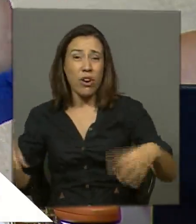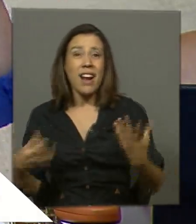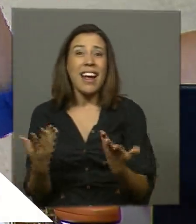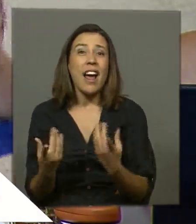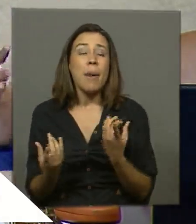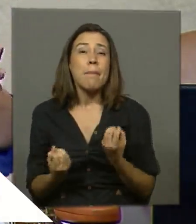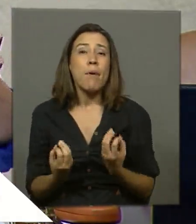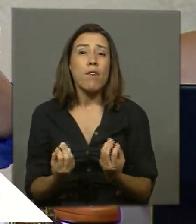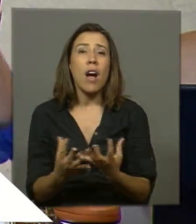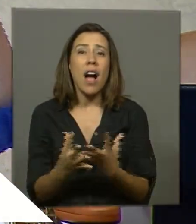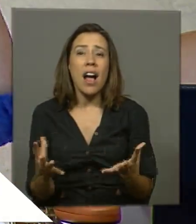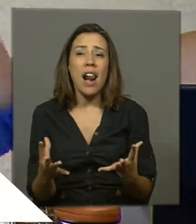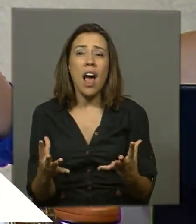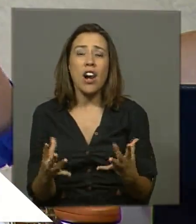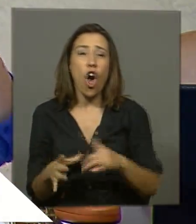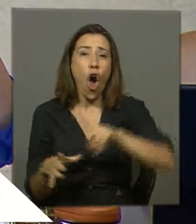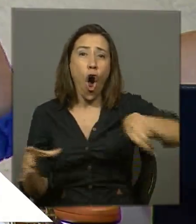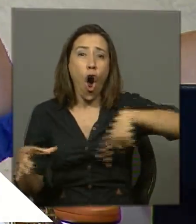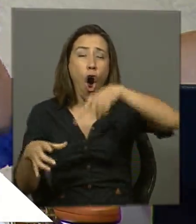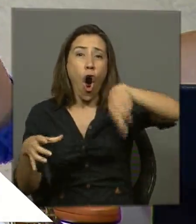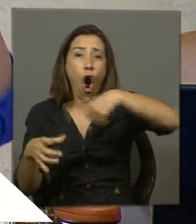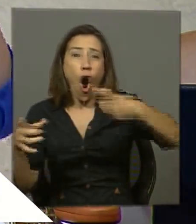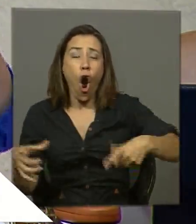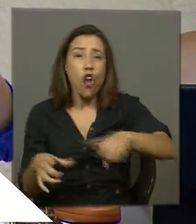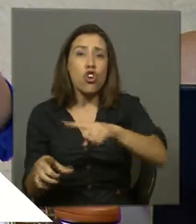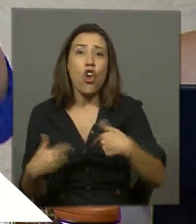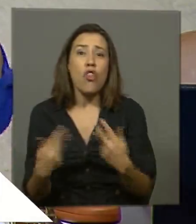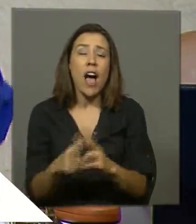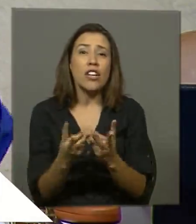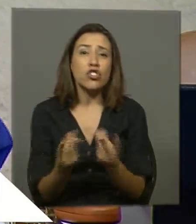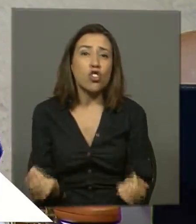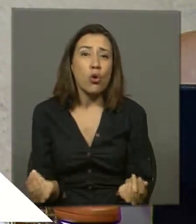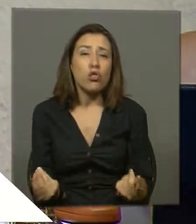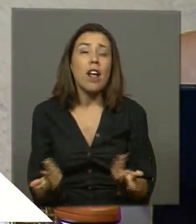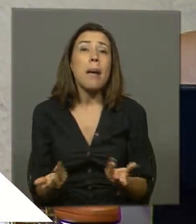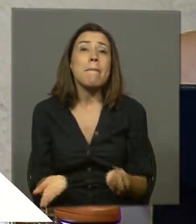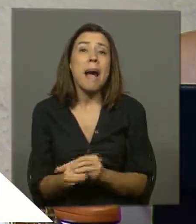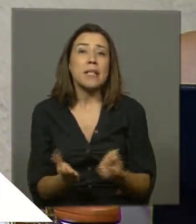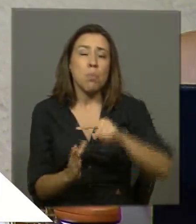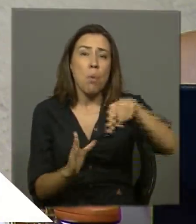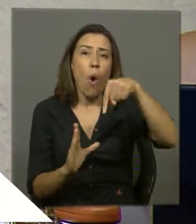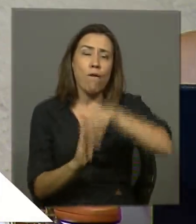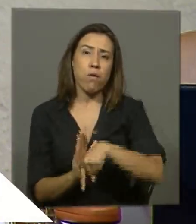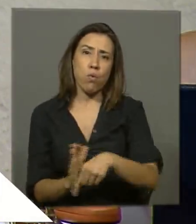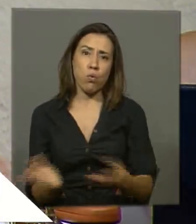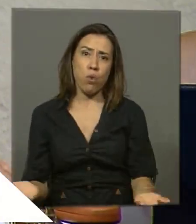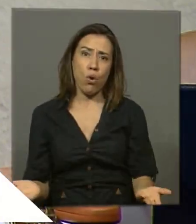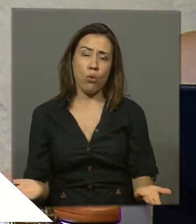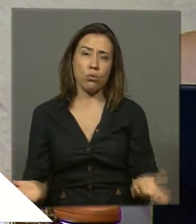es tener un tremendo foso que no nos hace tener la solución que al contrario lo profundiza señor presidente